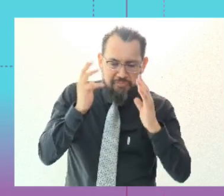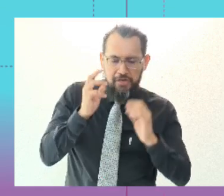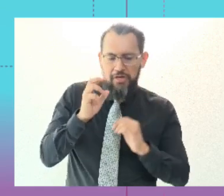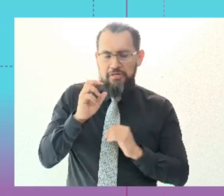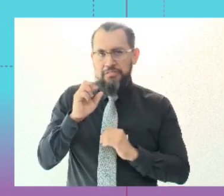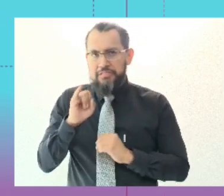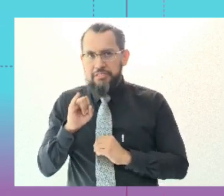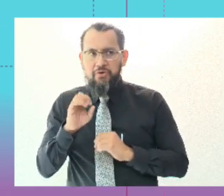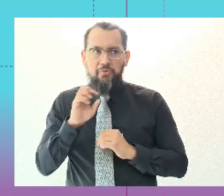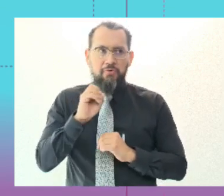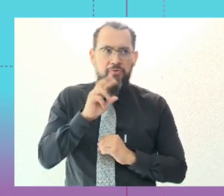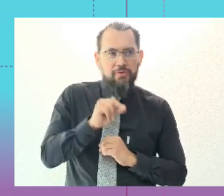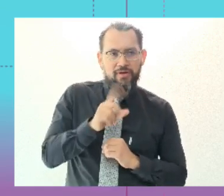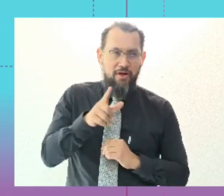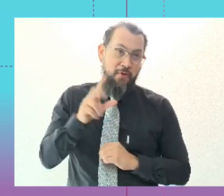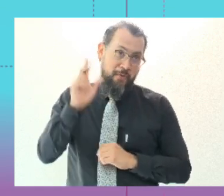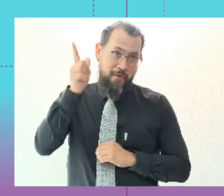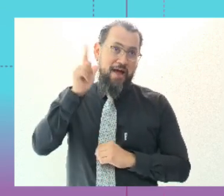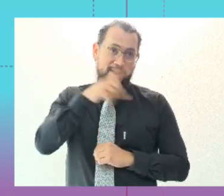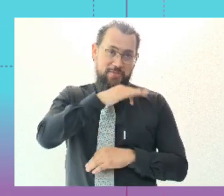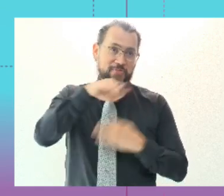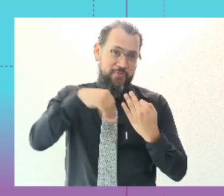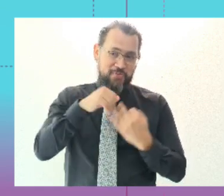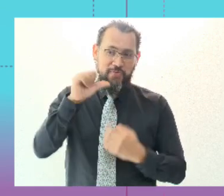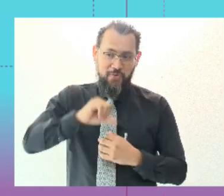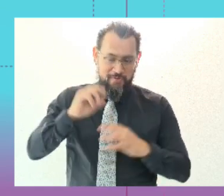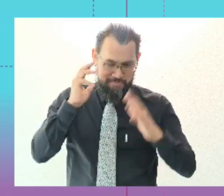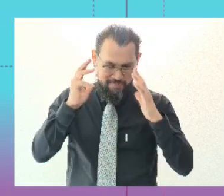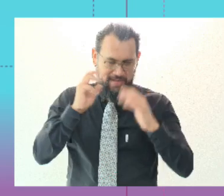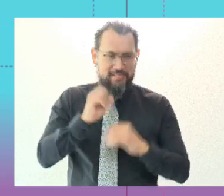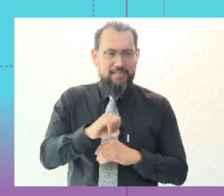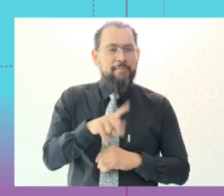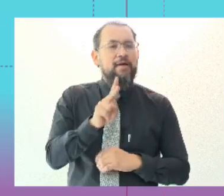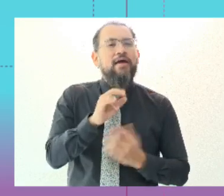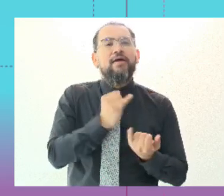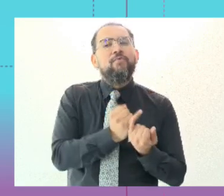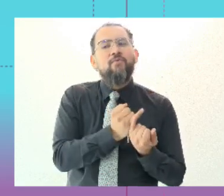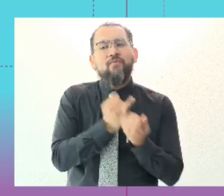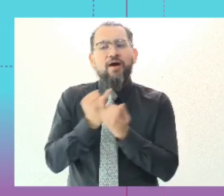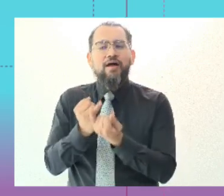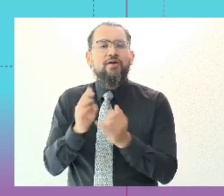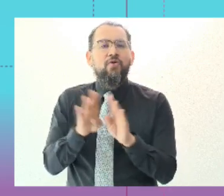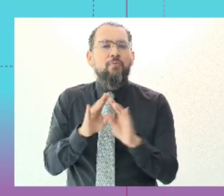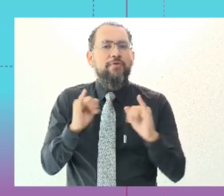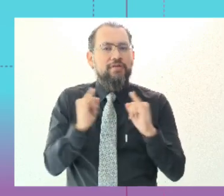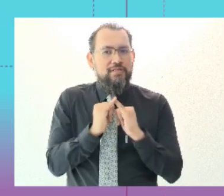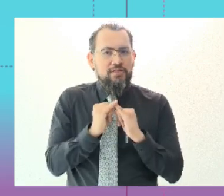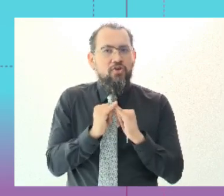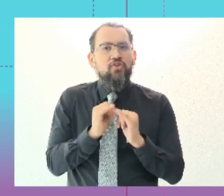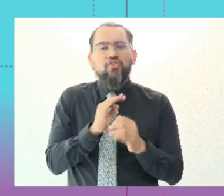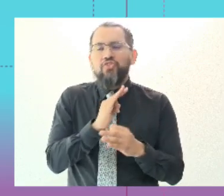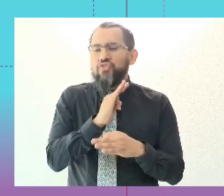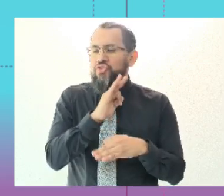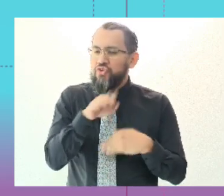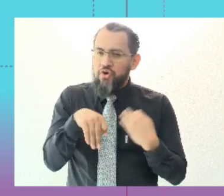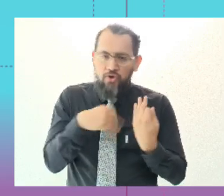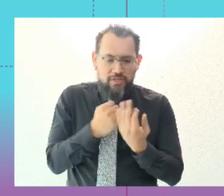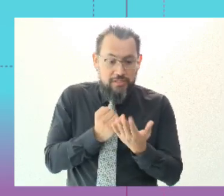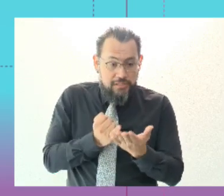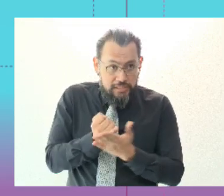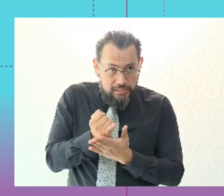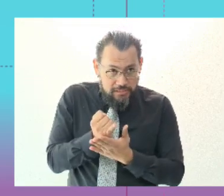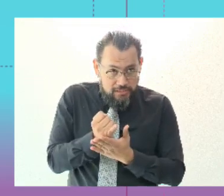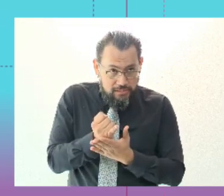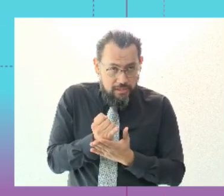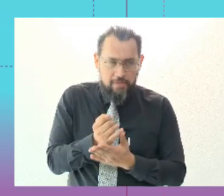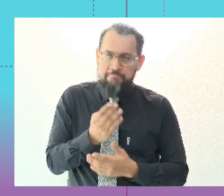todos hayan decidido hacerlo hoy, pero vamos a trasladar eso a una institución. Todas las decisiones que se tienen que tomar,